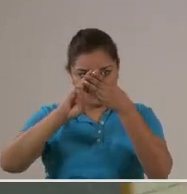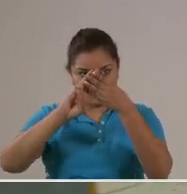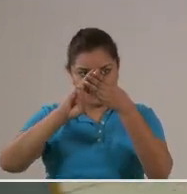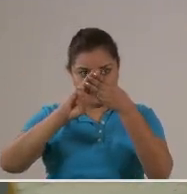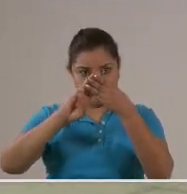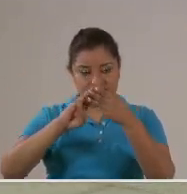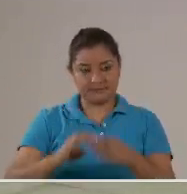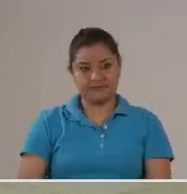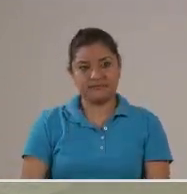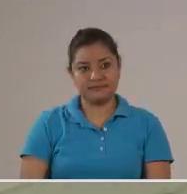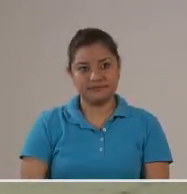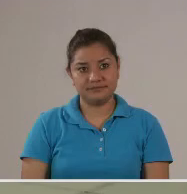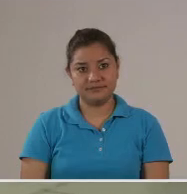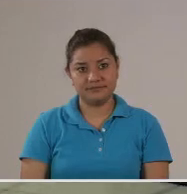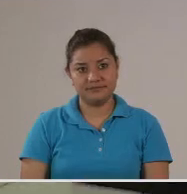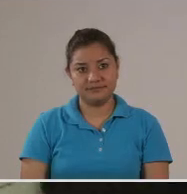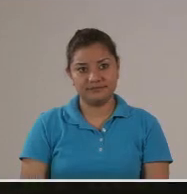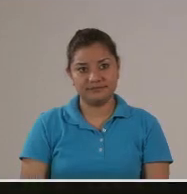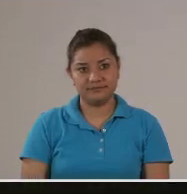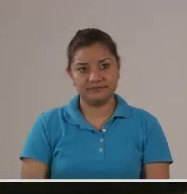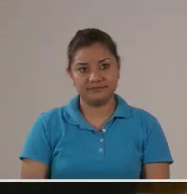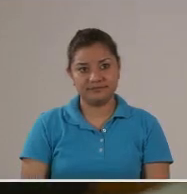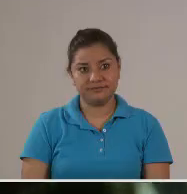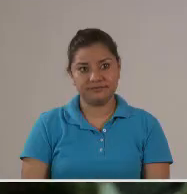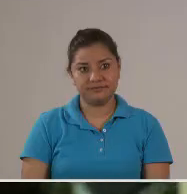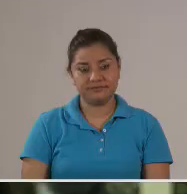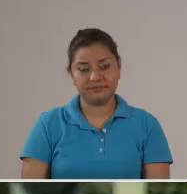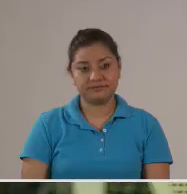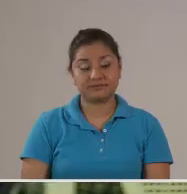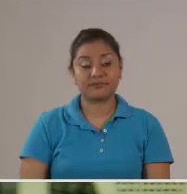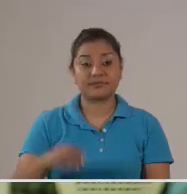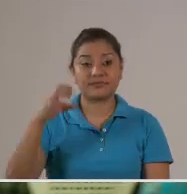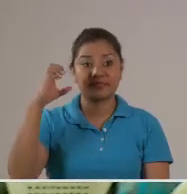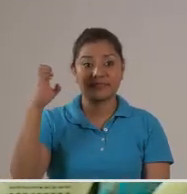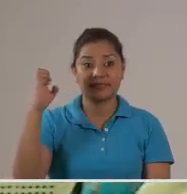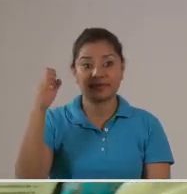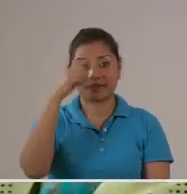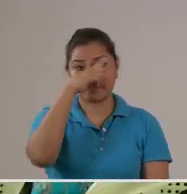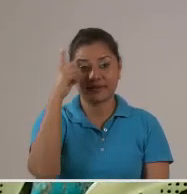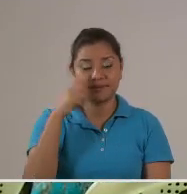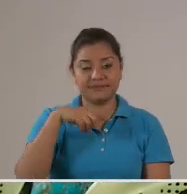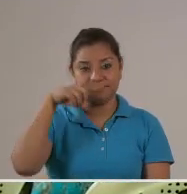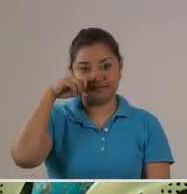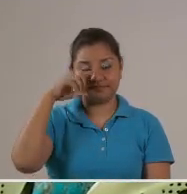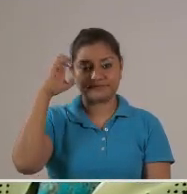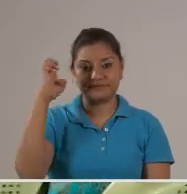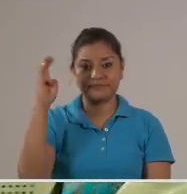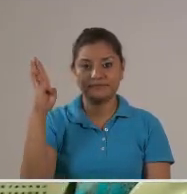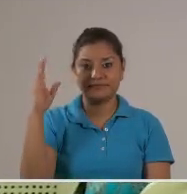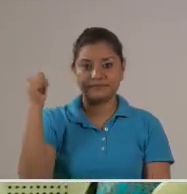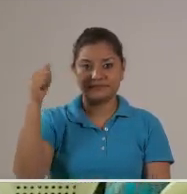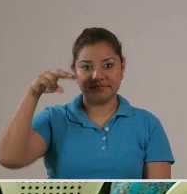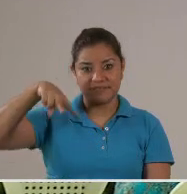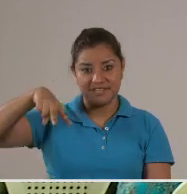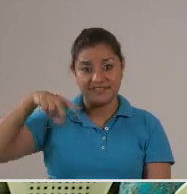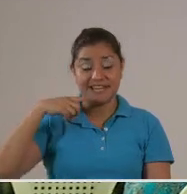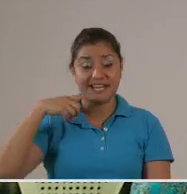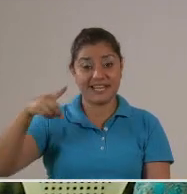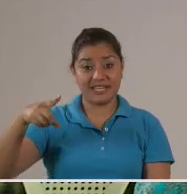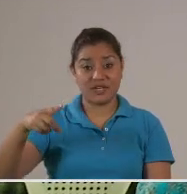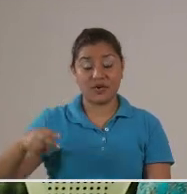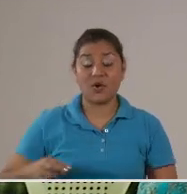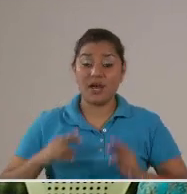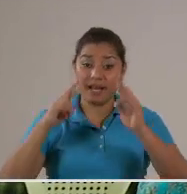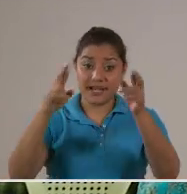eh Ah me voy a meter en otros líos pero eh Esteban le dijo al señor Jesucristo Recibe